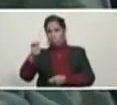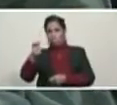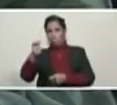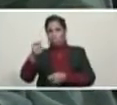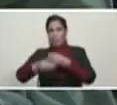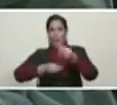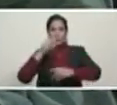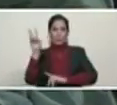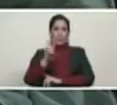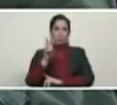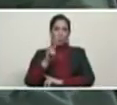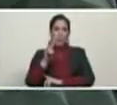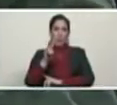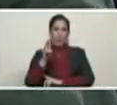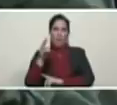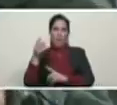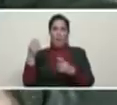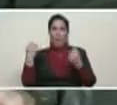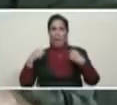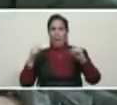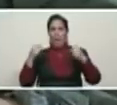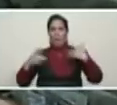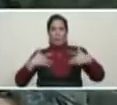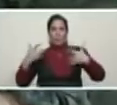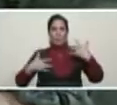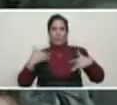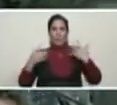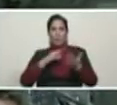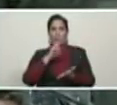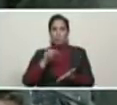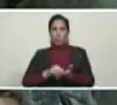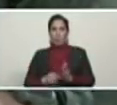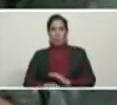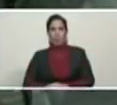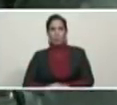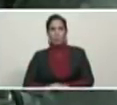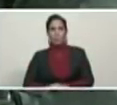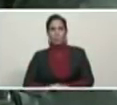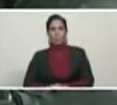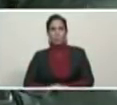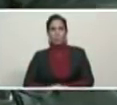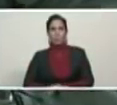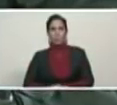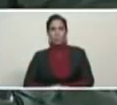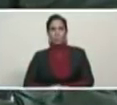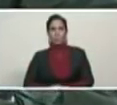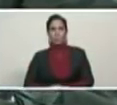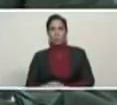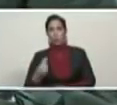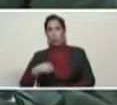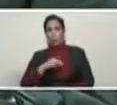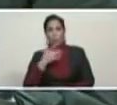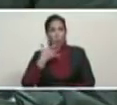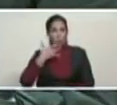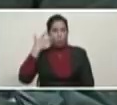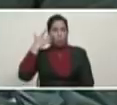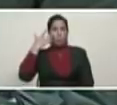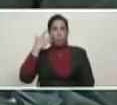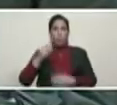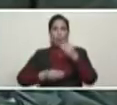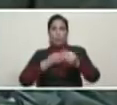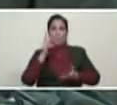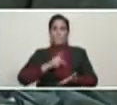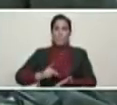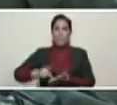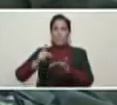internacionales, a veces se conoce poco de esto, pero tenemos el orgullo de haber participado y de haber